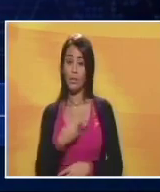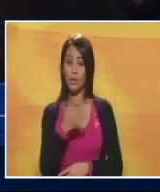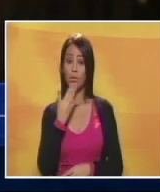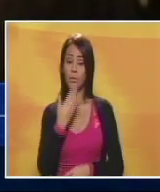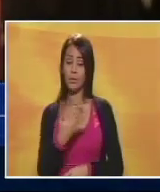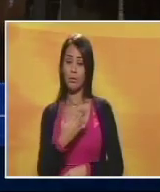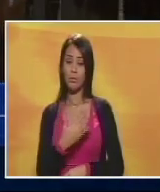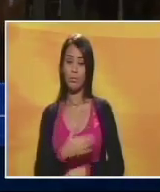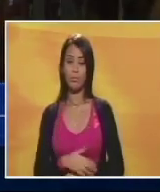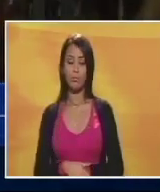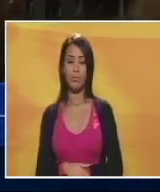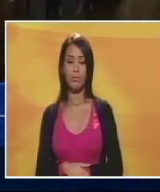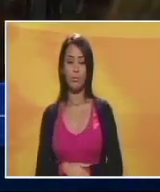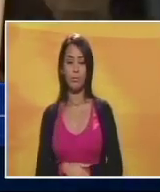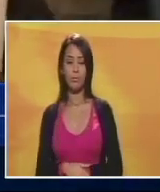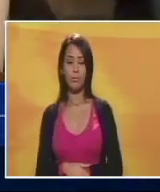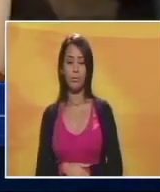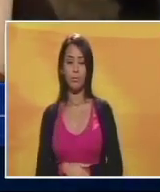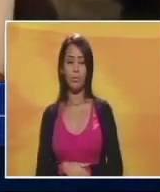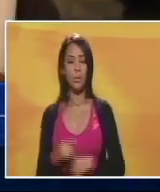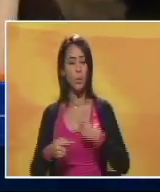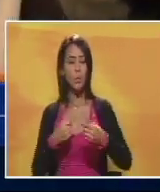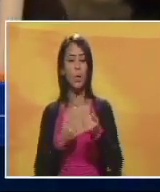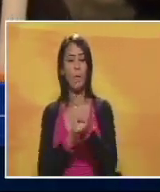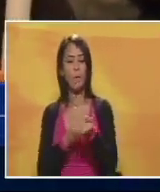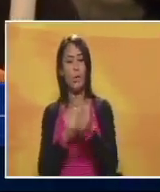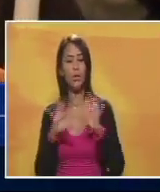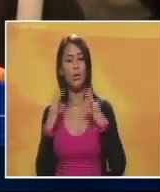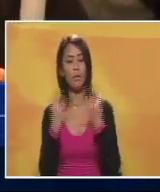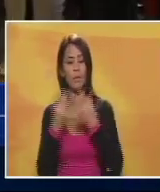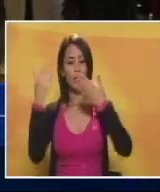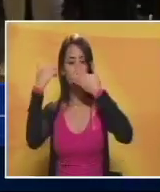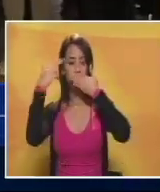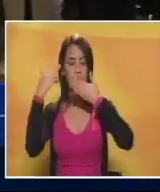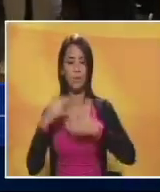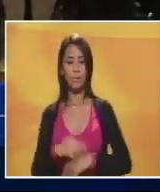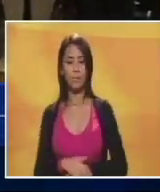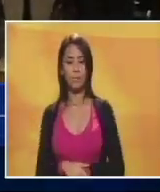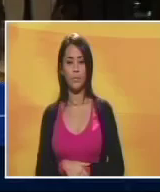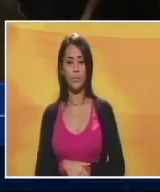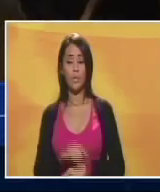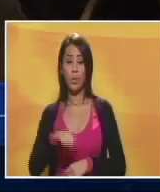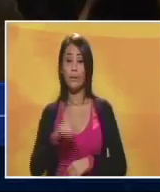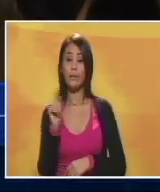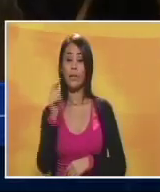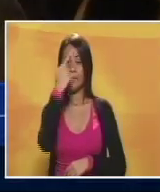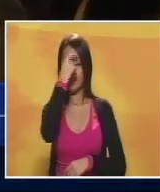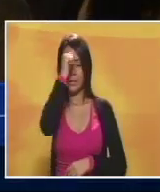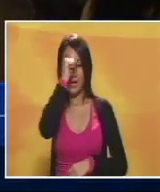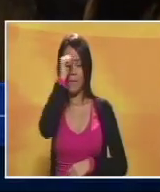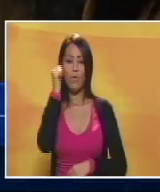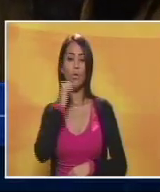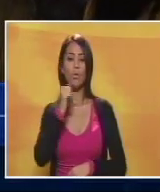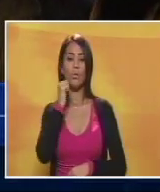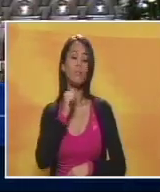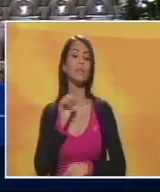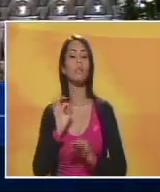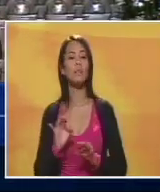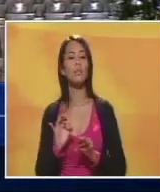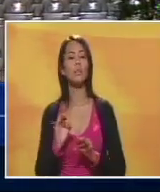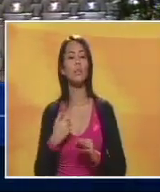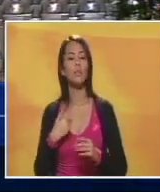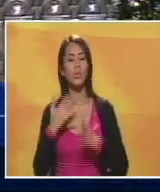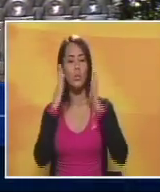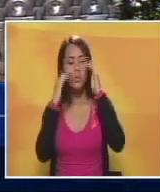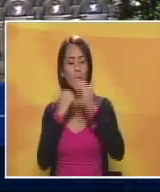piden. Mientras tanto, cada día se multiplica el apoyo a las familias de los secuestrados. Durante este fin de semana, decenas de personas se